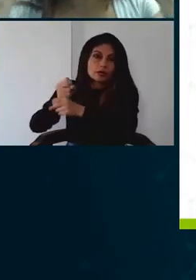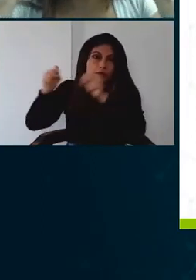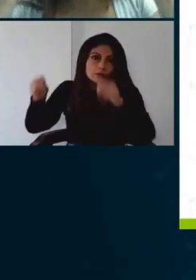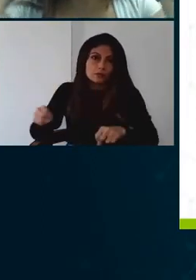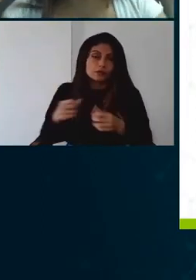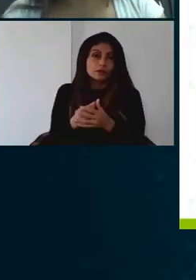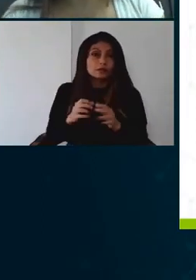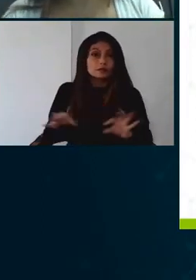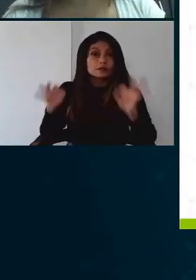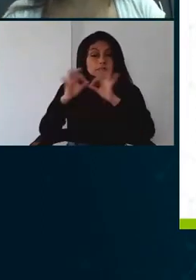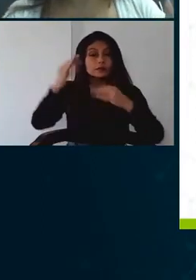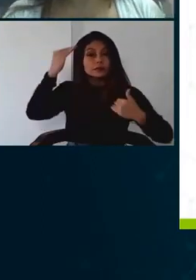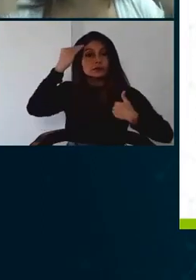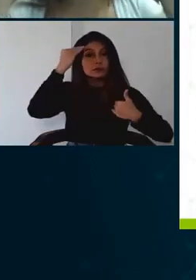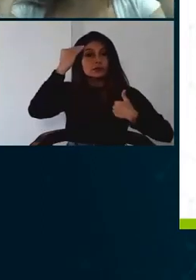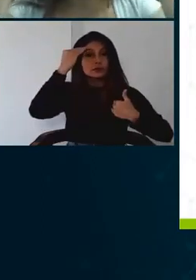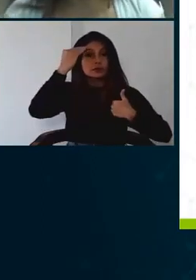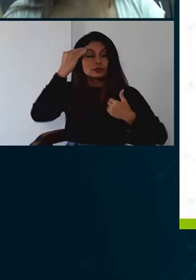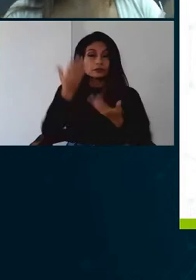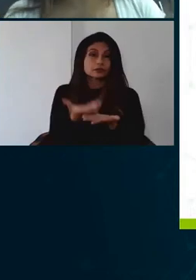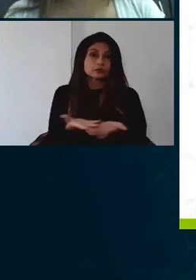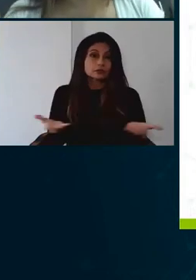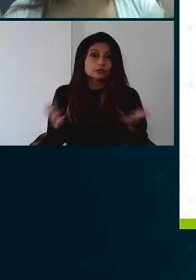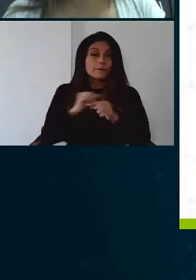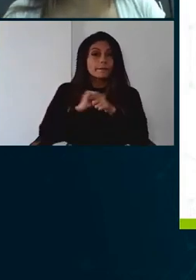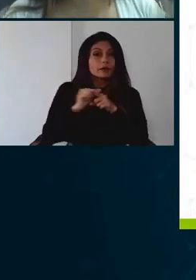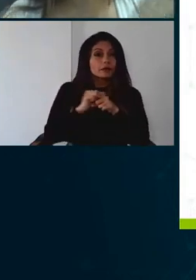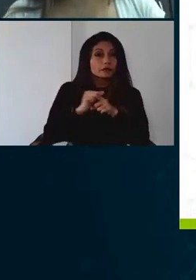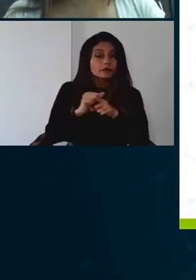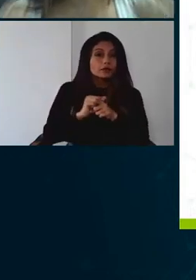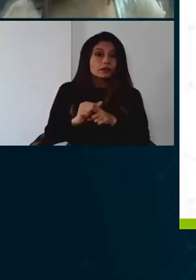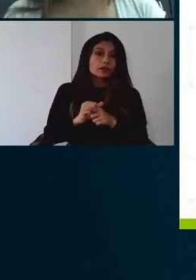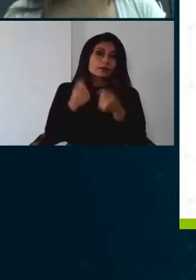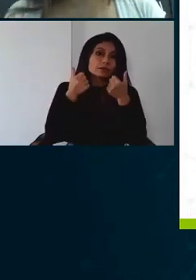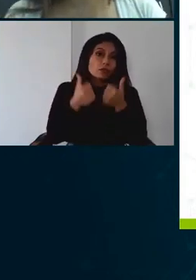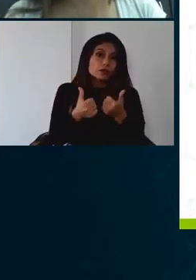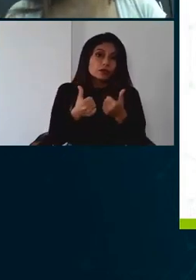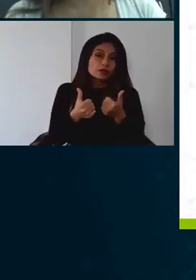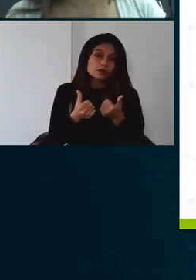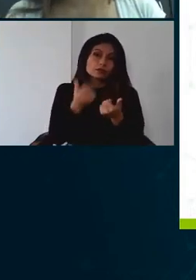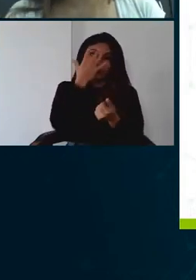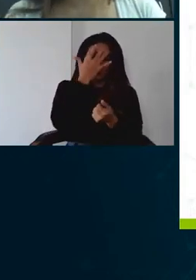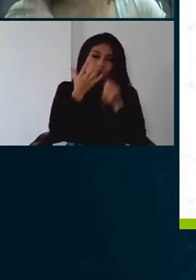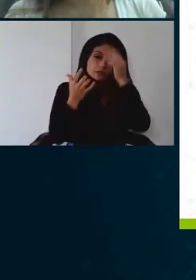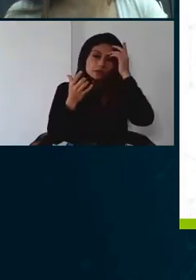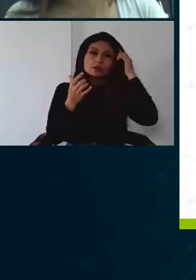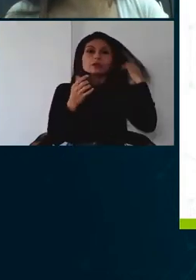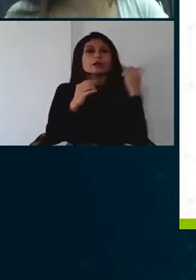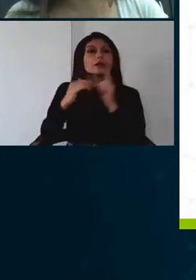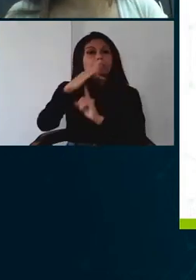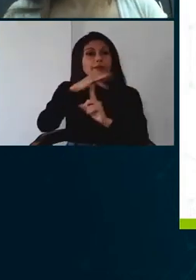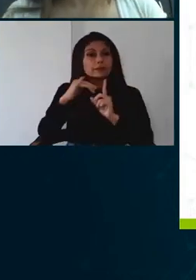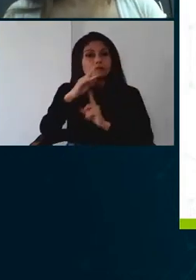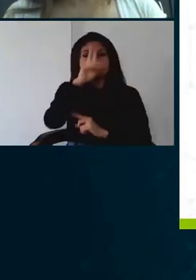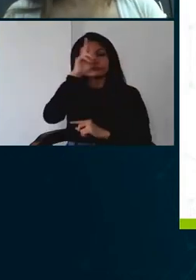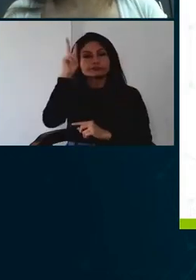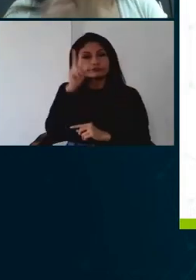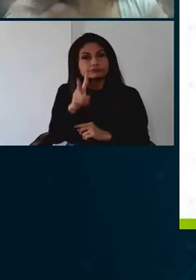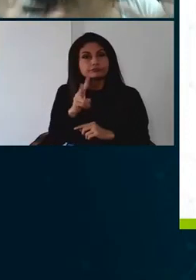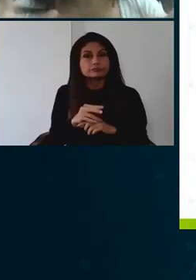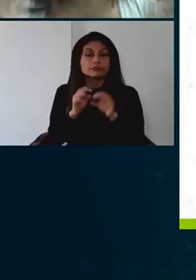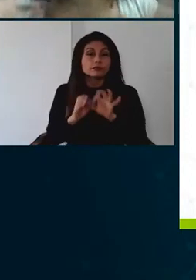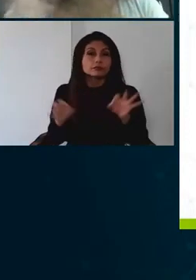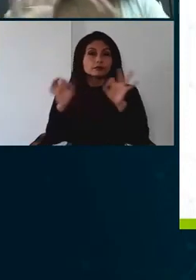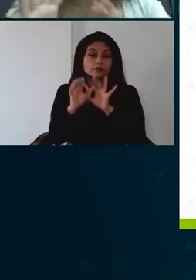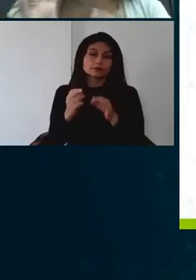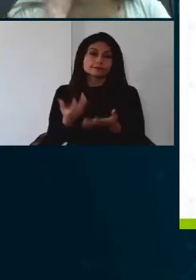una inteligencia verde o una práctica verde en nuestro edificio. Si nosotros implementamos ese tipo de cosas, vamos a entrar en esa, y no hay nada